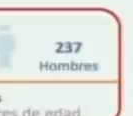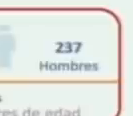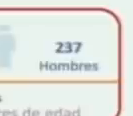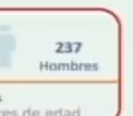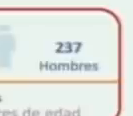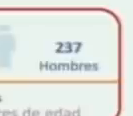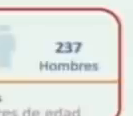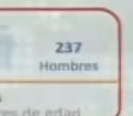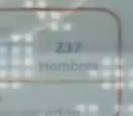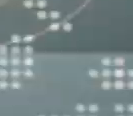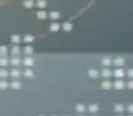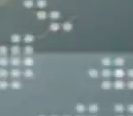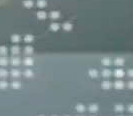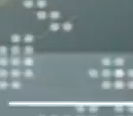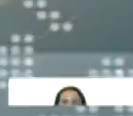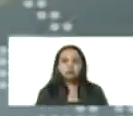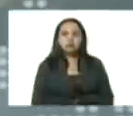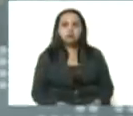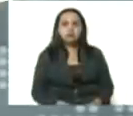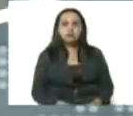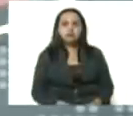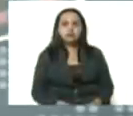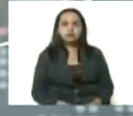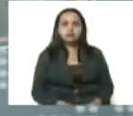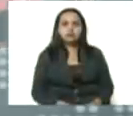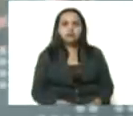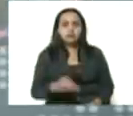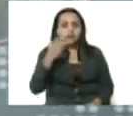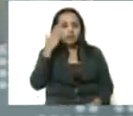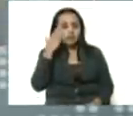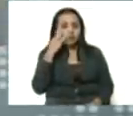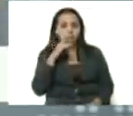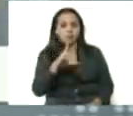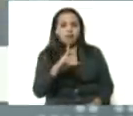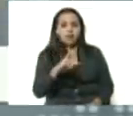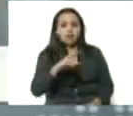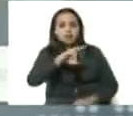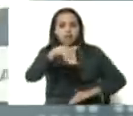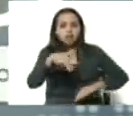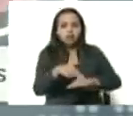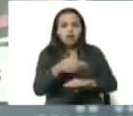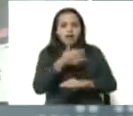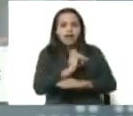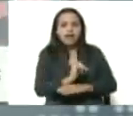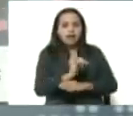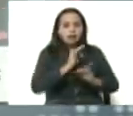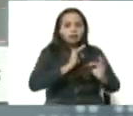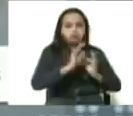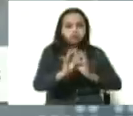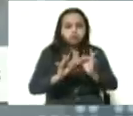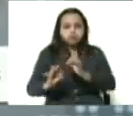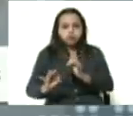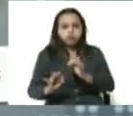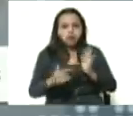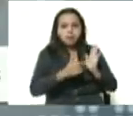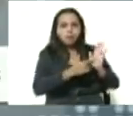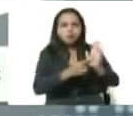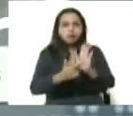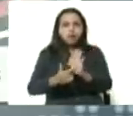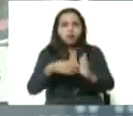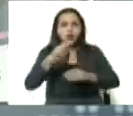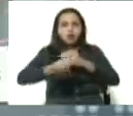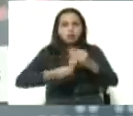das cuenta de los casos a nivel nacional, bueno, son casos que están dibujando el mapa